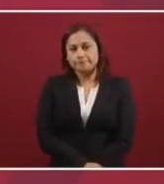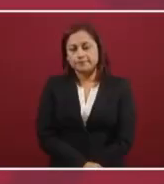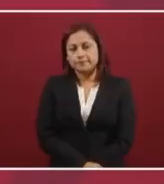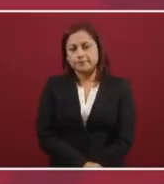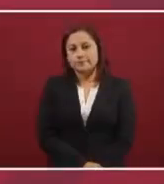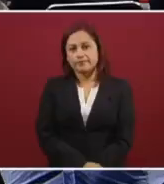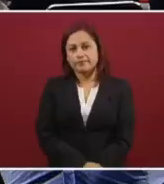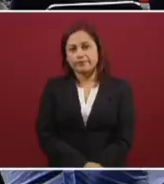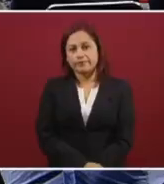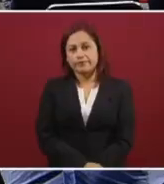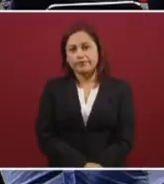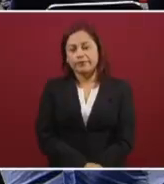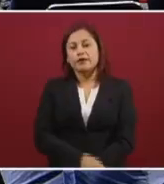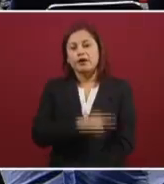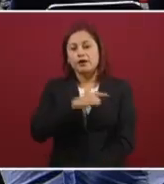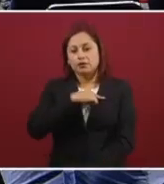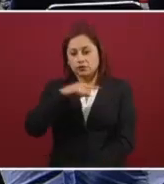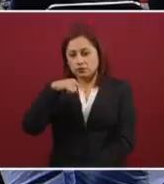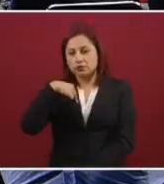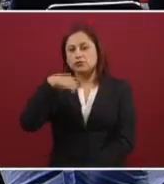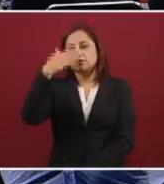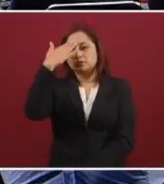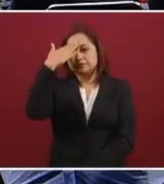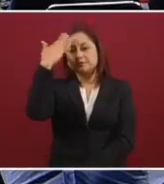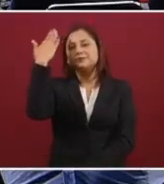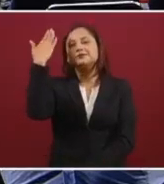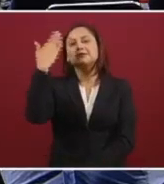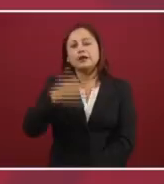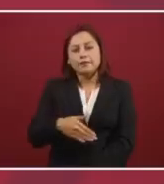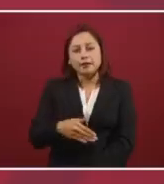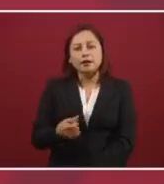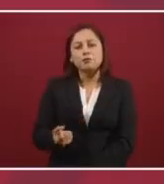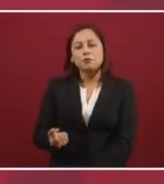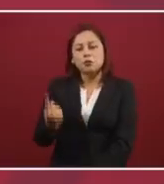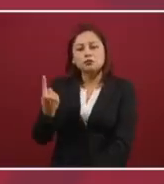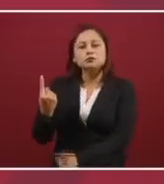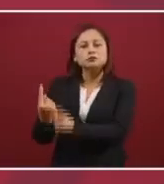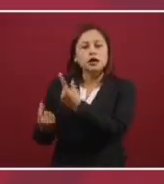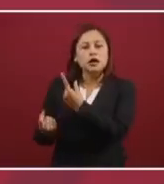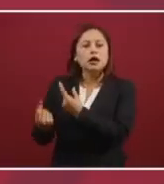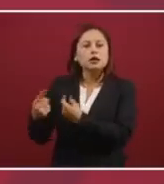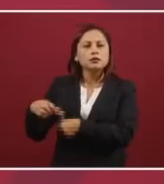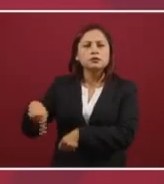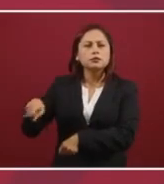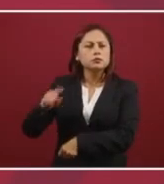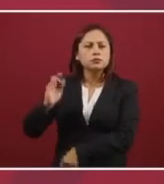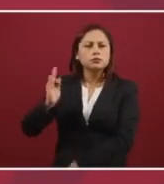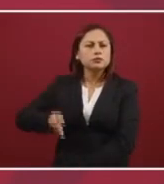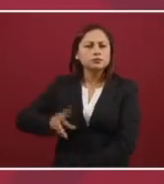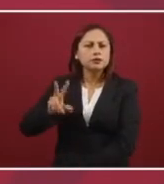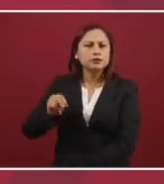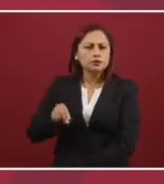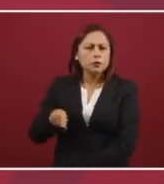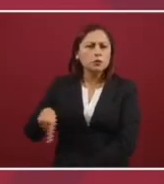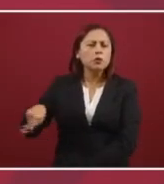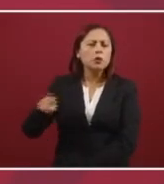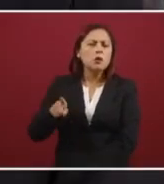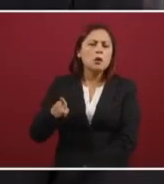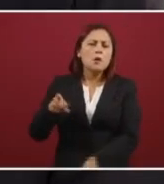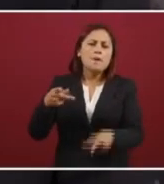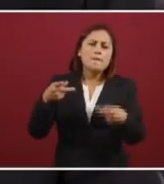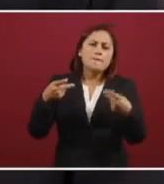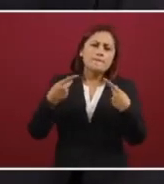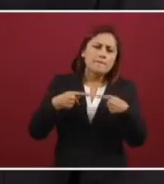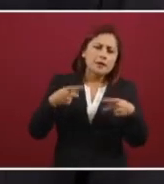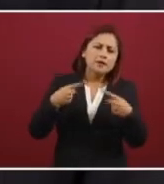estamos muy conscientes de que hay una oposición. Respecto a los créditos que ofrece el Instituto del Fondo Nacional de la Vivienda para